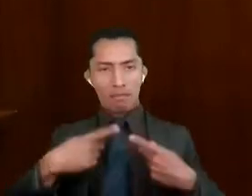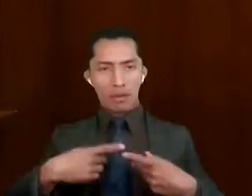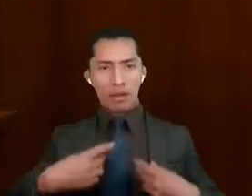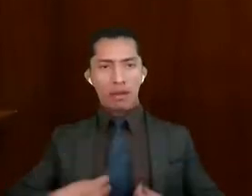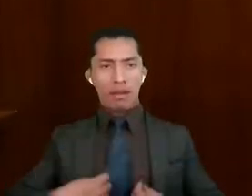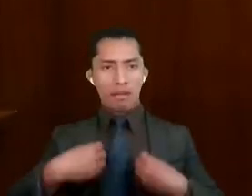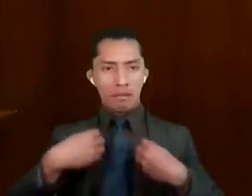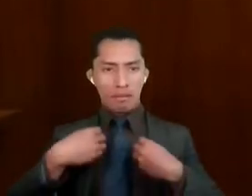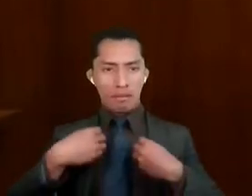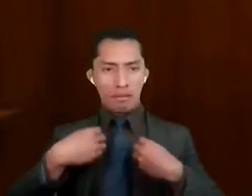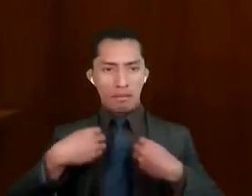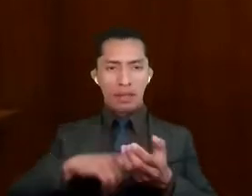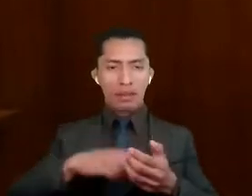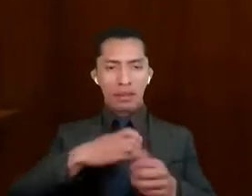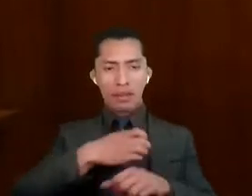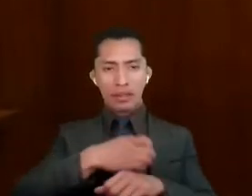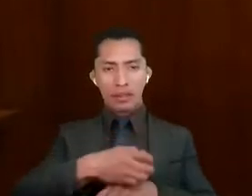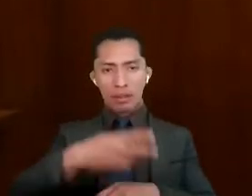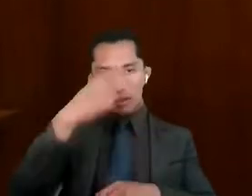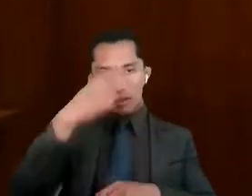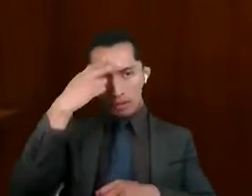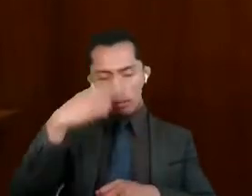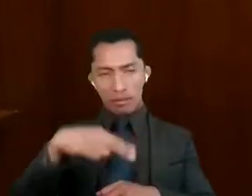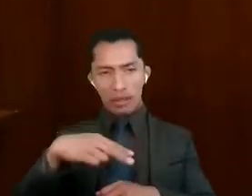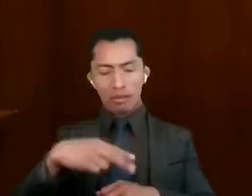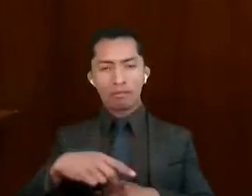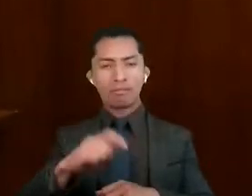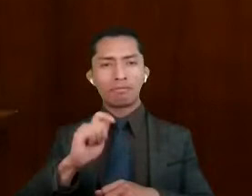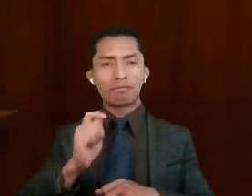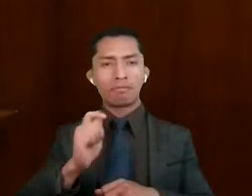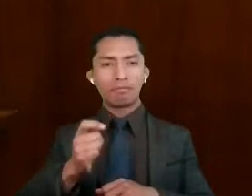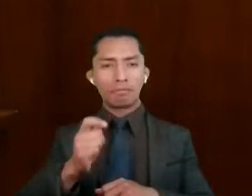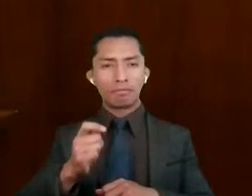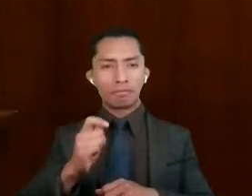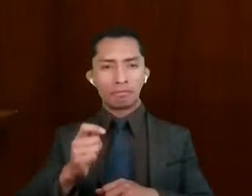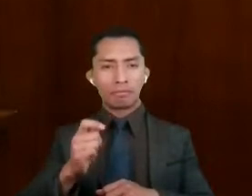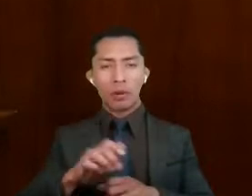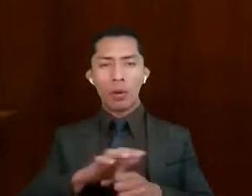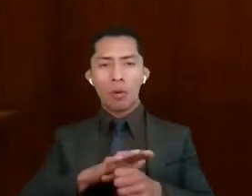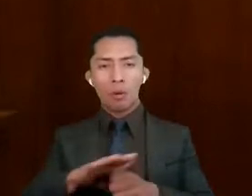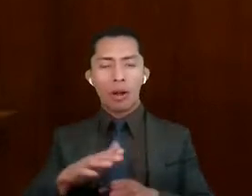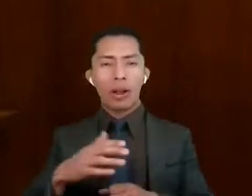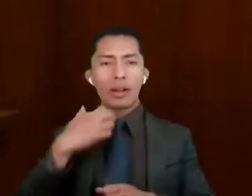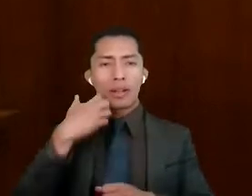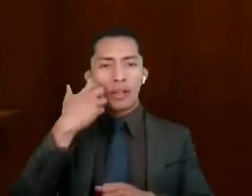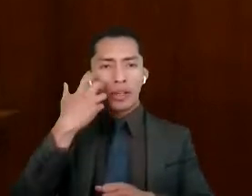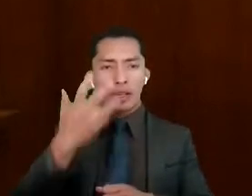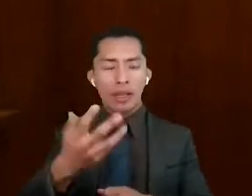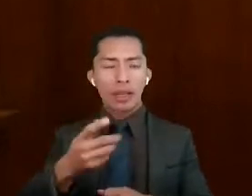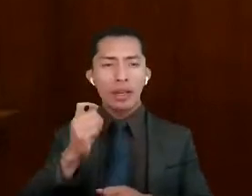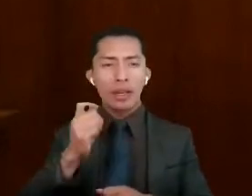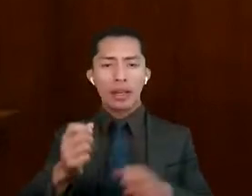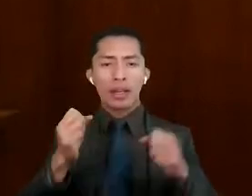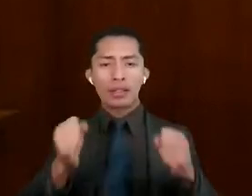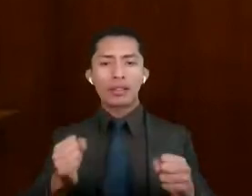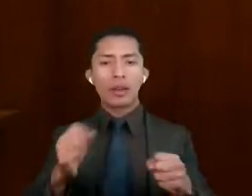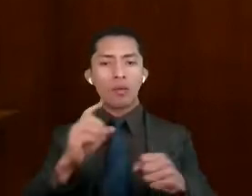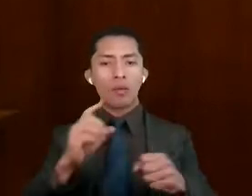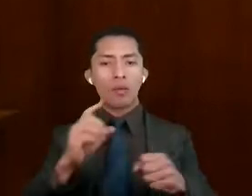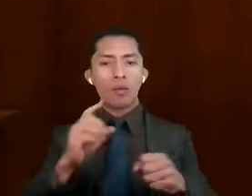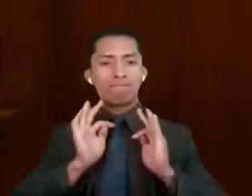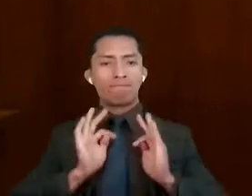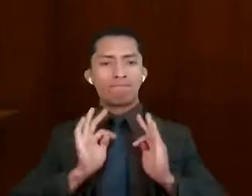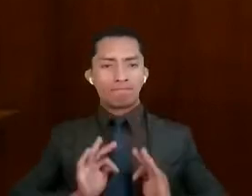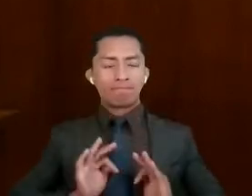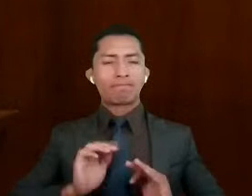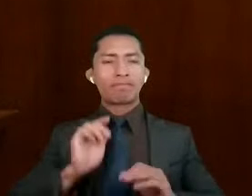Estado. Sobre todo con la finalidad de lograr que la seguridad sea una de las garantías más